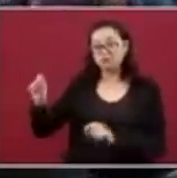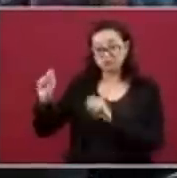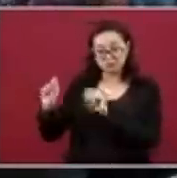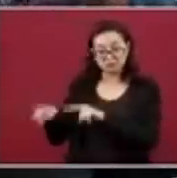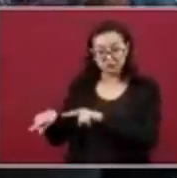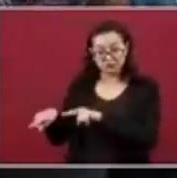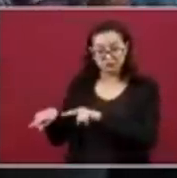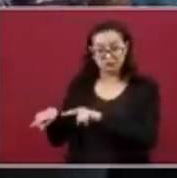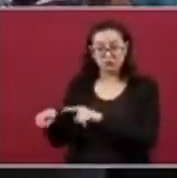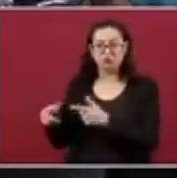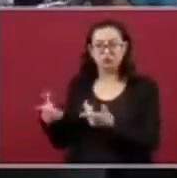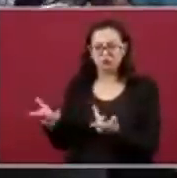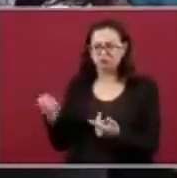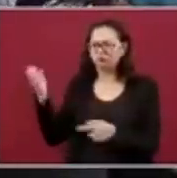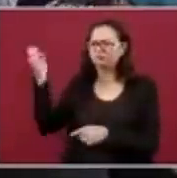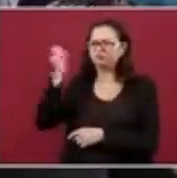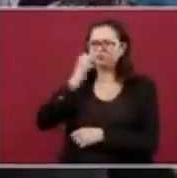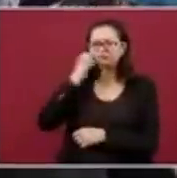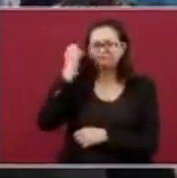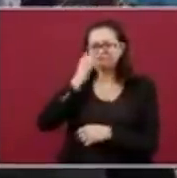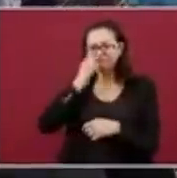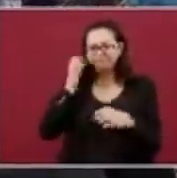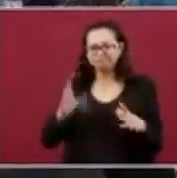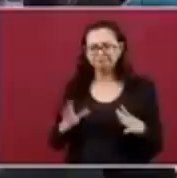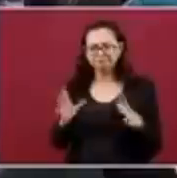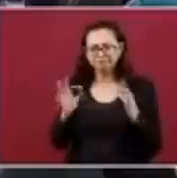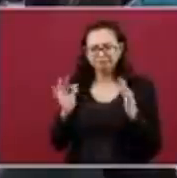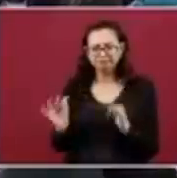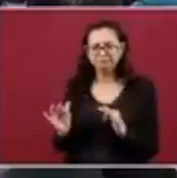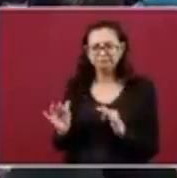hacer una escuela para